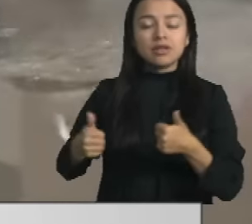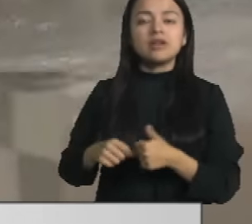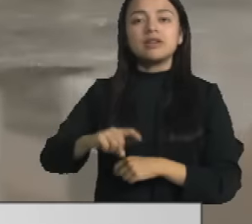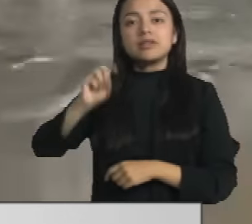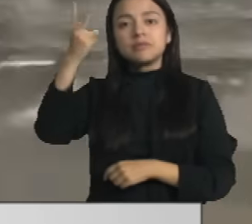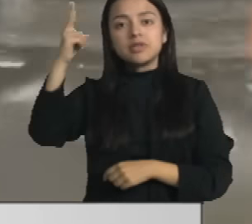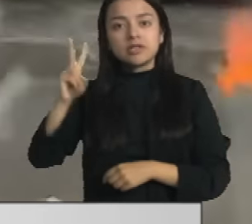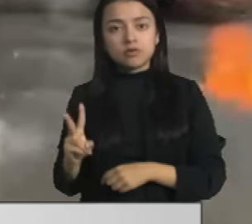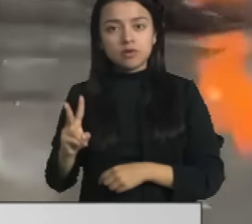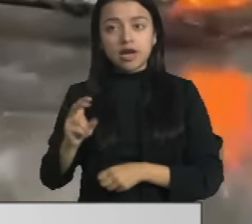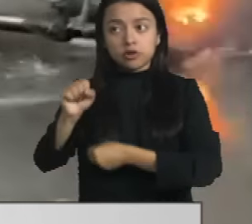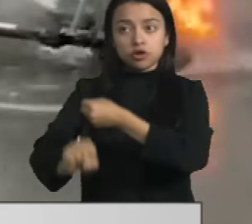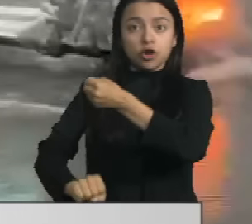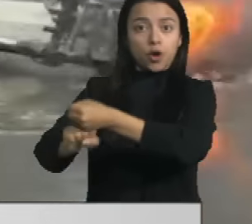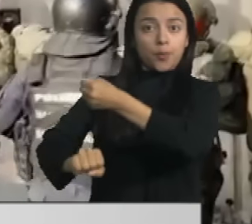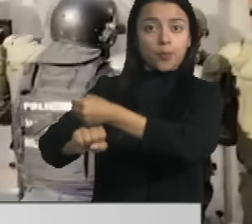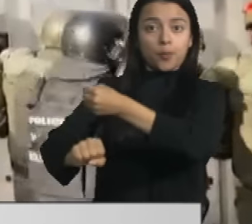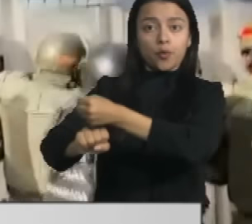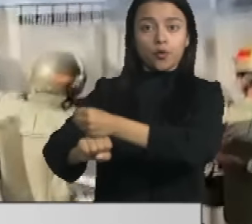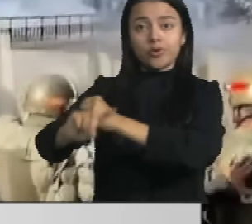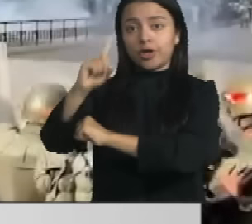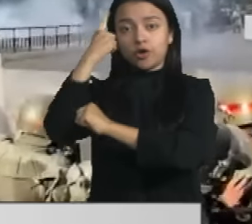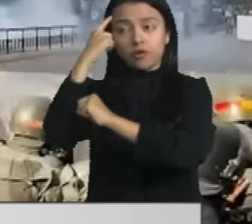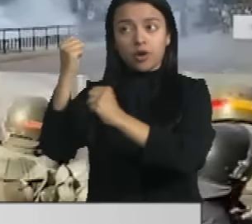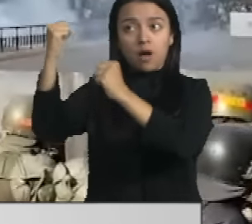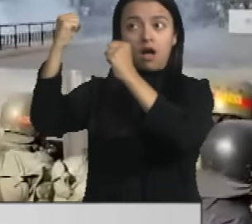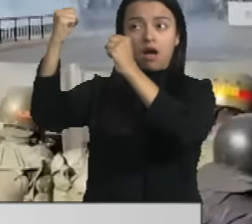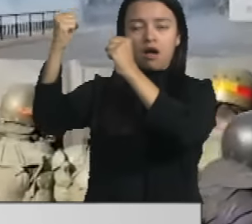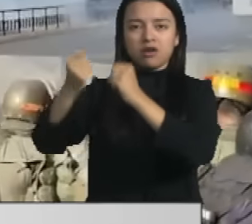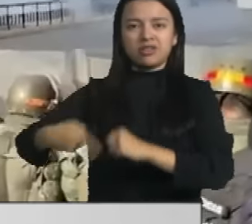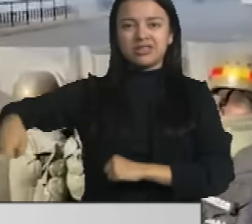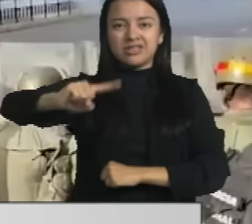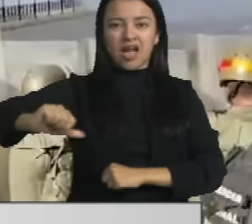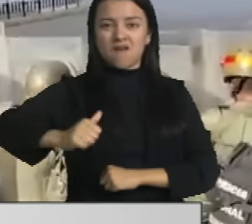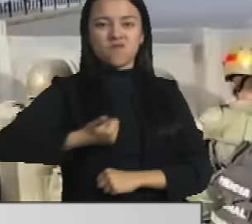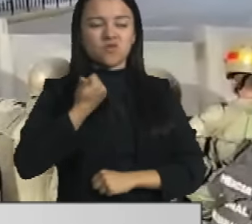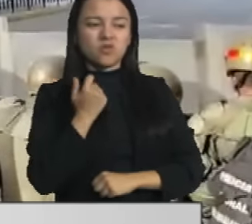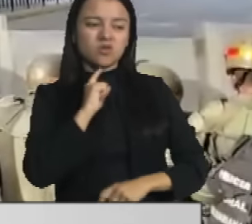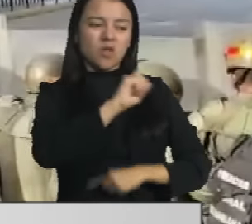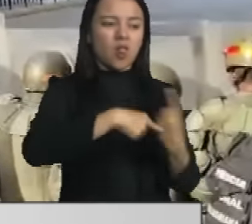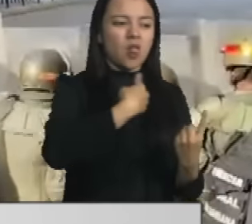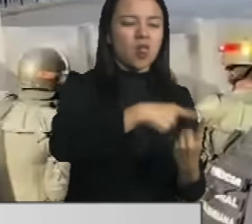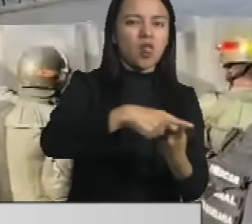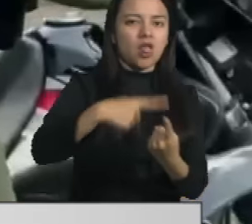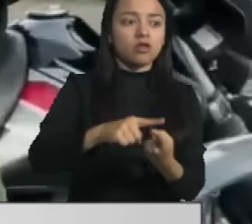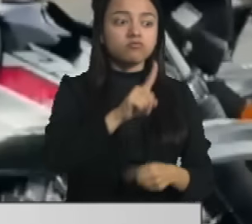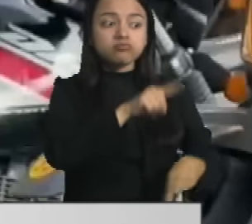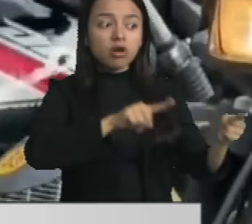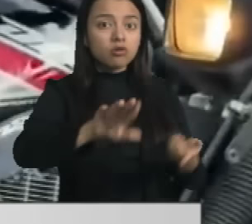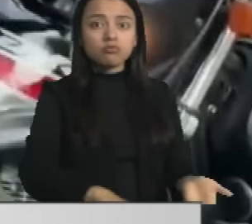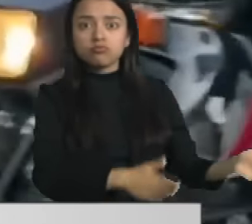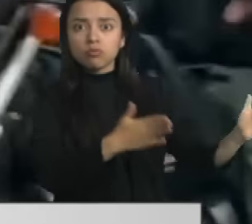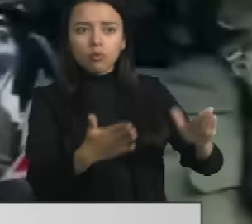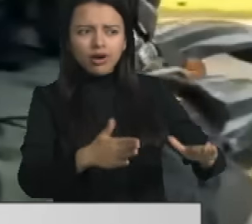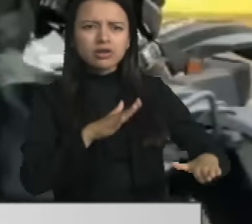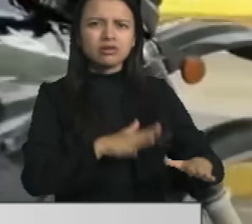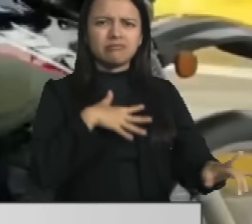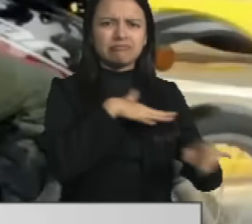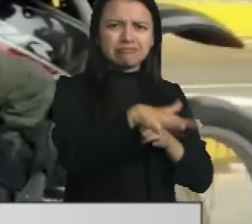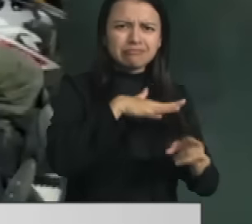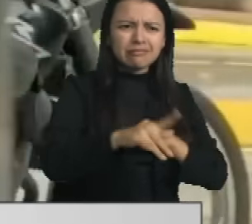partidarios del gobierno, conocidos como colectivos, han cometido abusos generalizados, incluyendo asesinatos, detenciones y